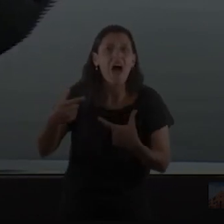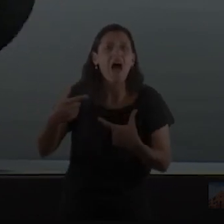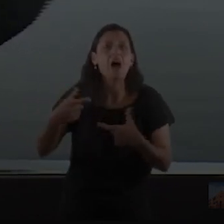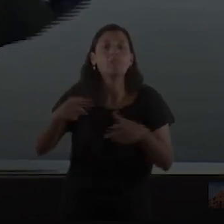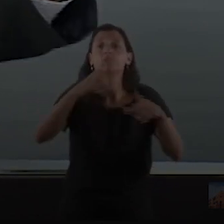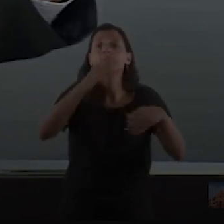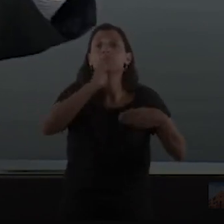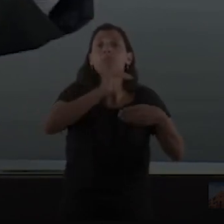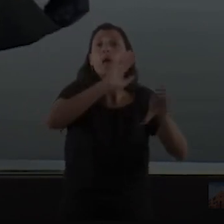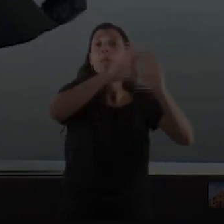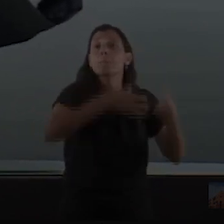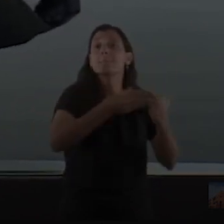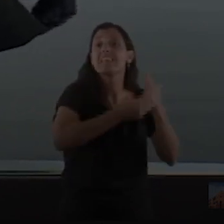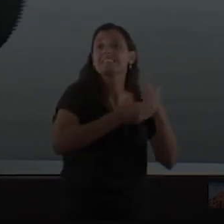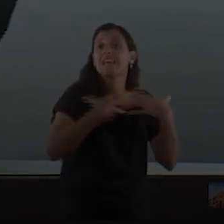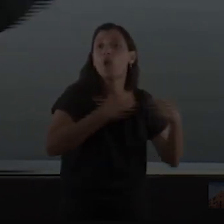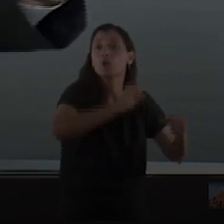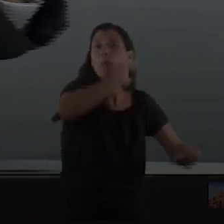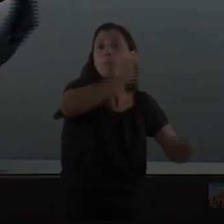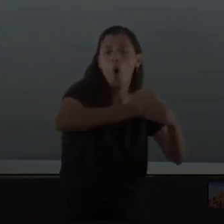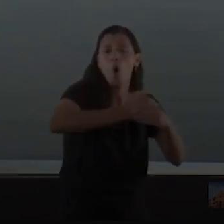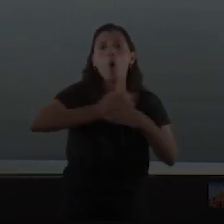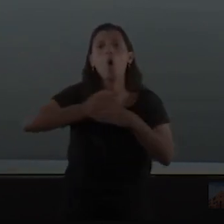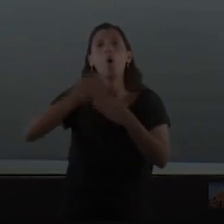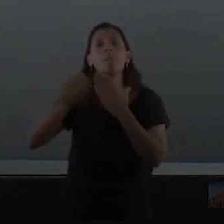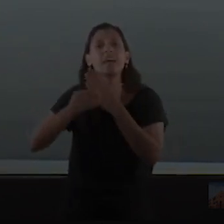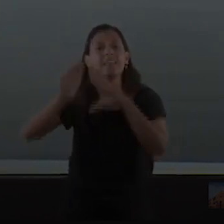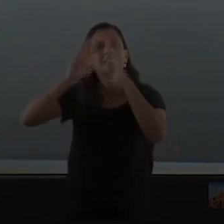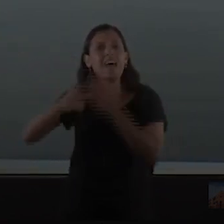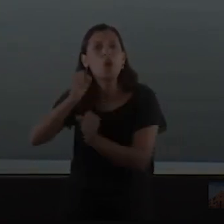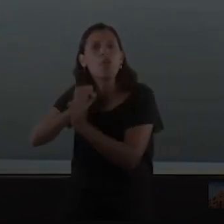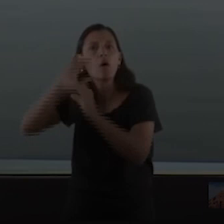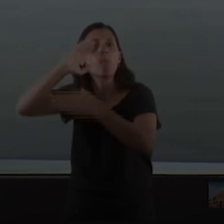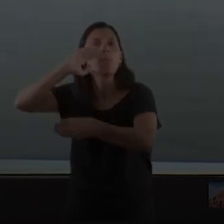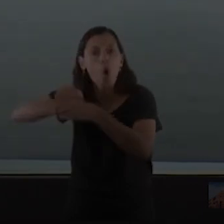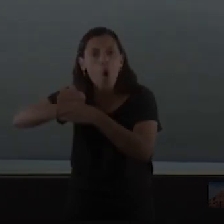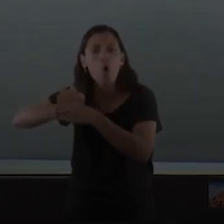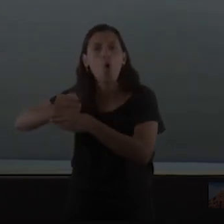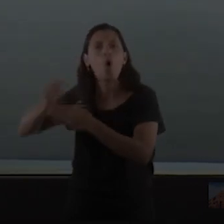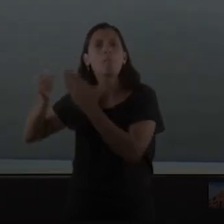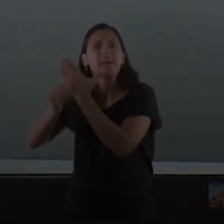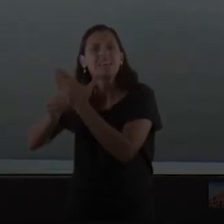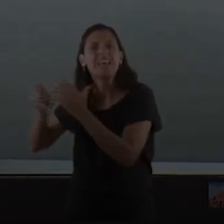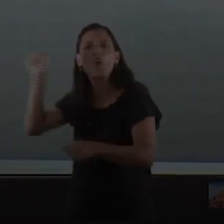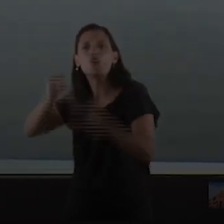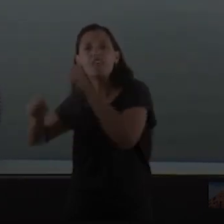Salud, el Ministerio de Trabajo, el Ministerio de Ciencia y Tecnología. Hizo perder